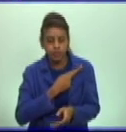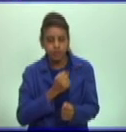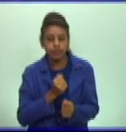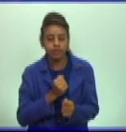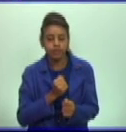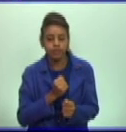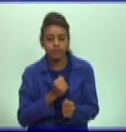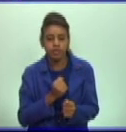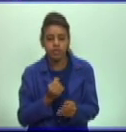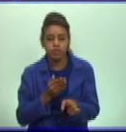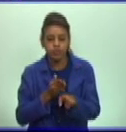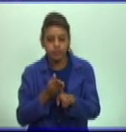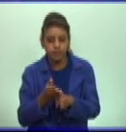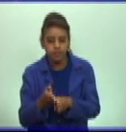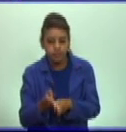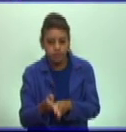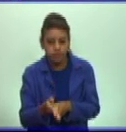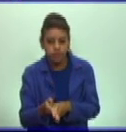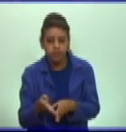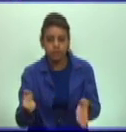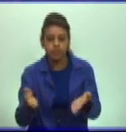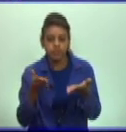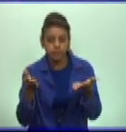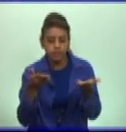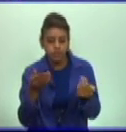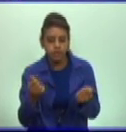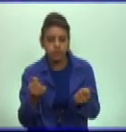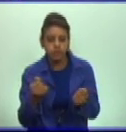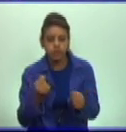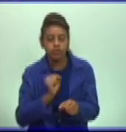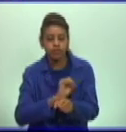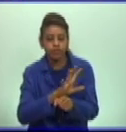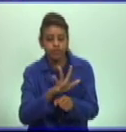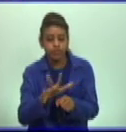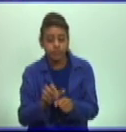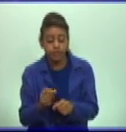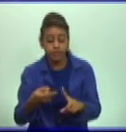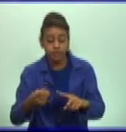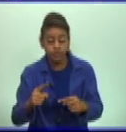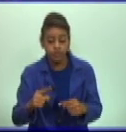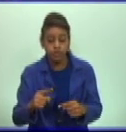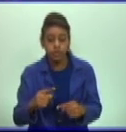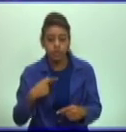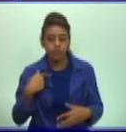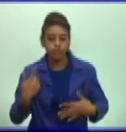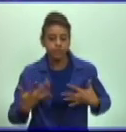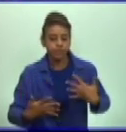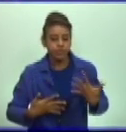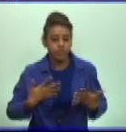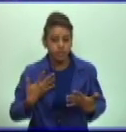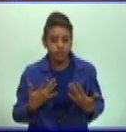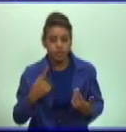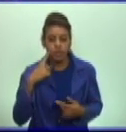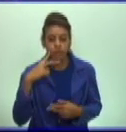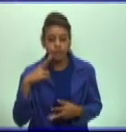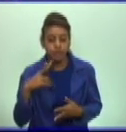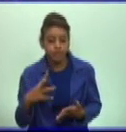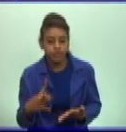para poder seguir adelante en esta batalla contra el COVID, yo quiero entonces que ustedes disfruten y